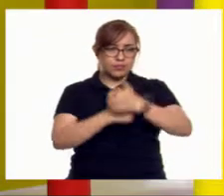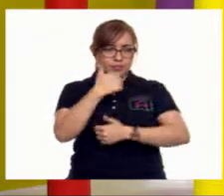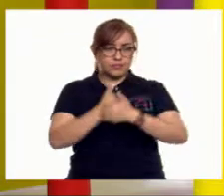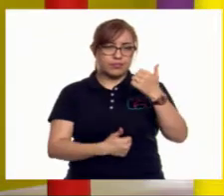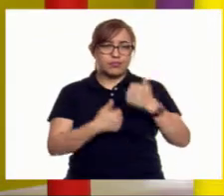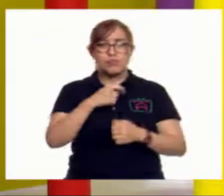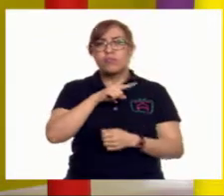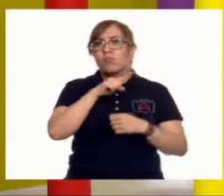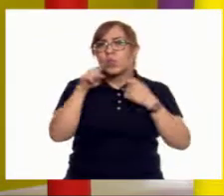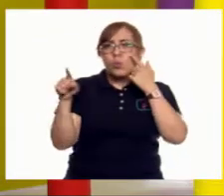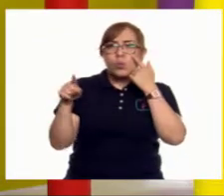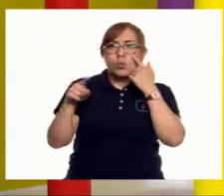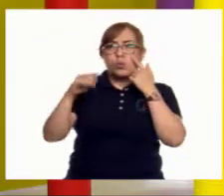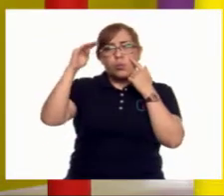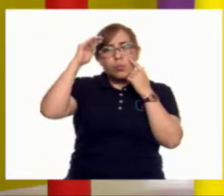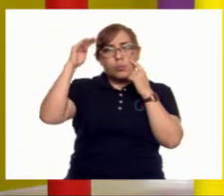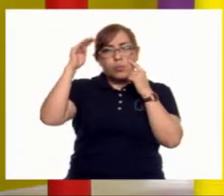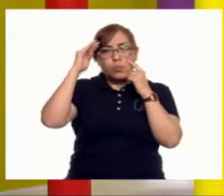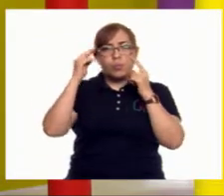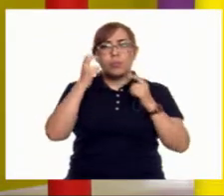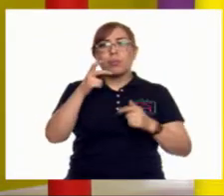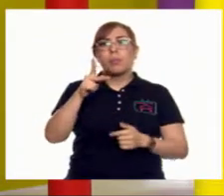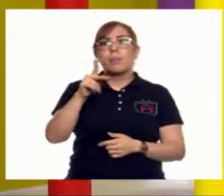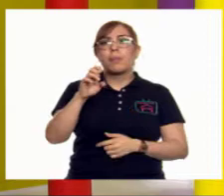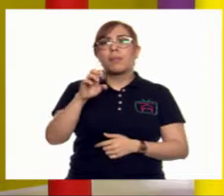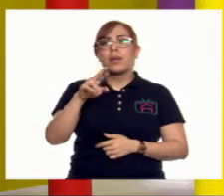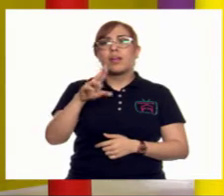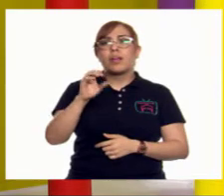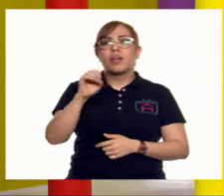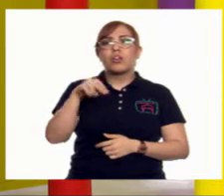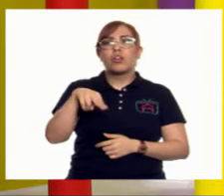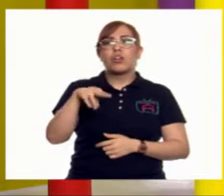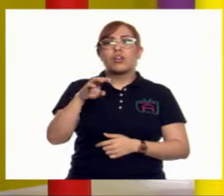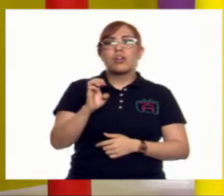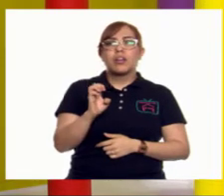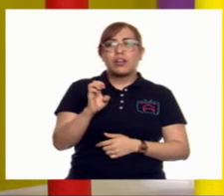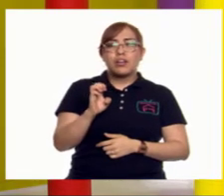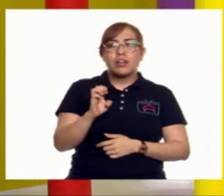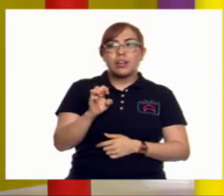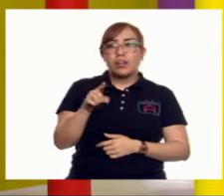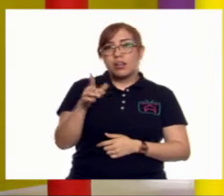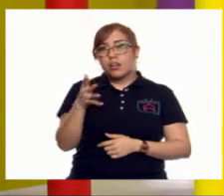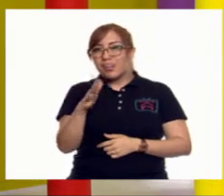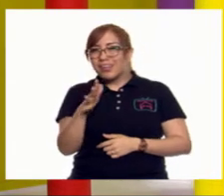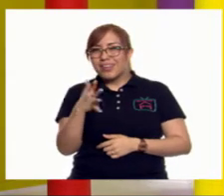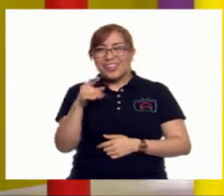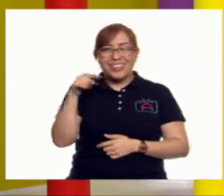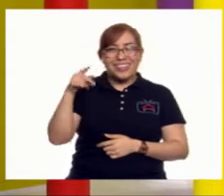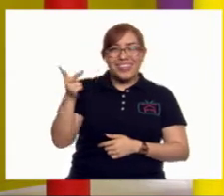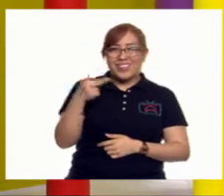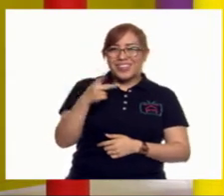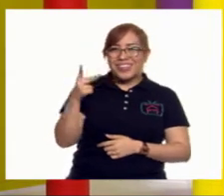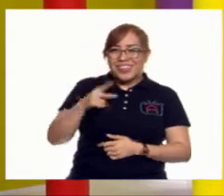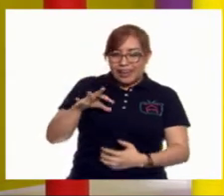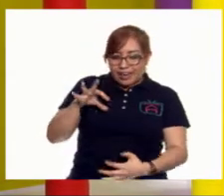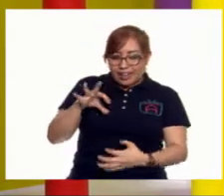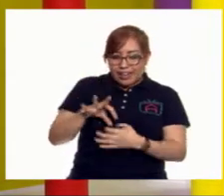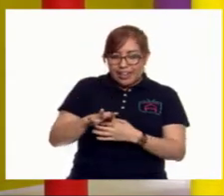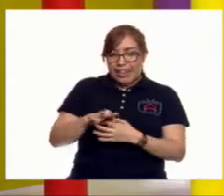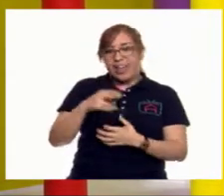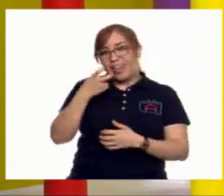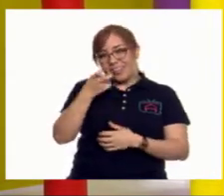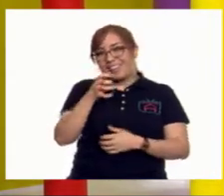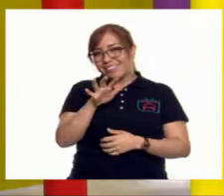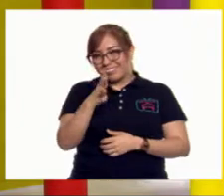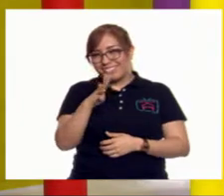si piensan que peroné está en la pierna, tibia, tibia, tibia. Estoy dándoles una pista,